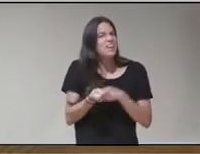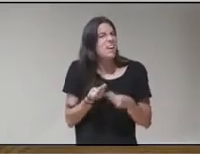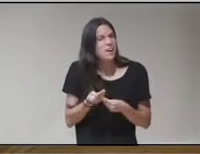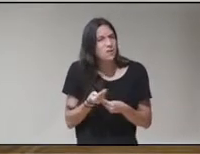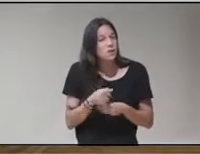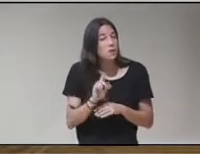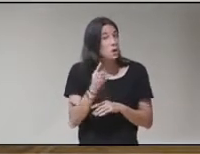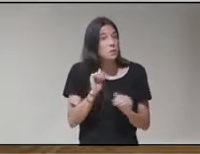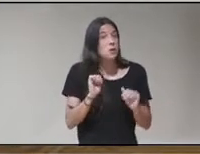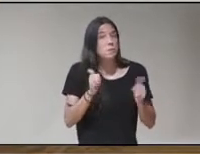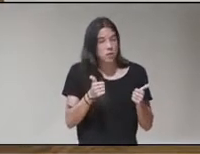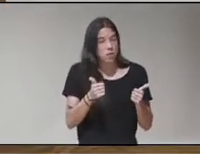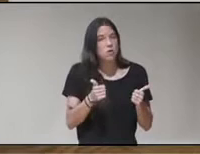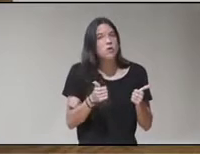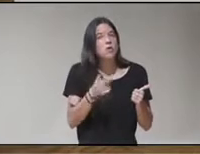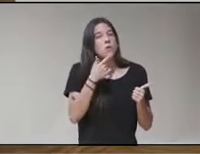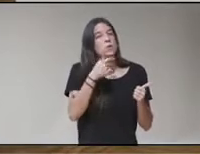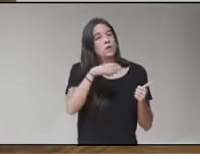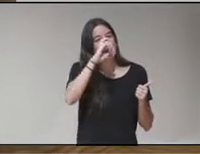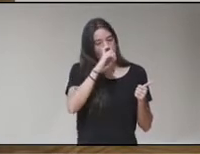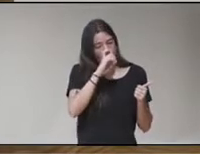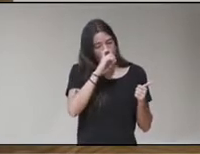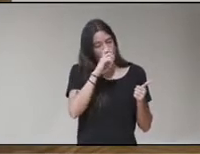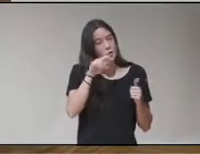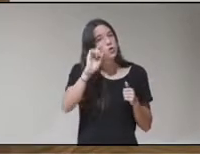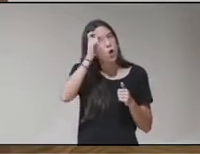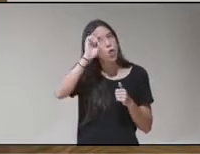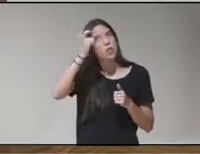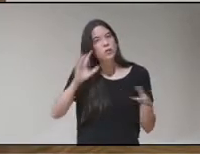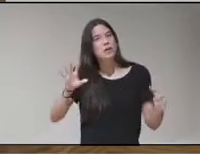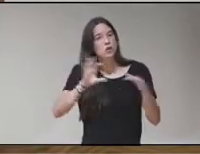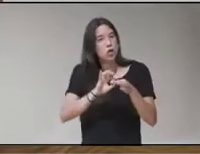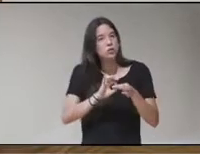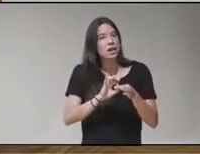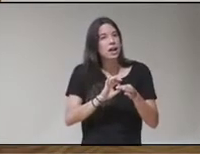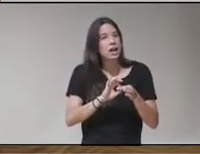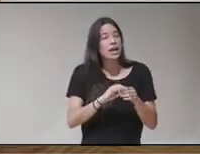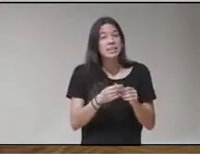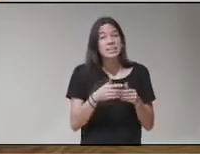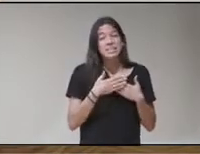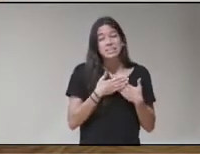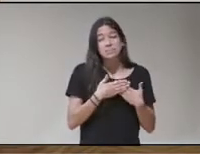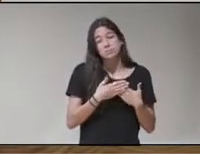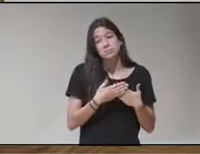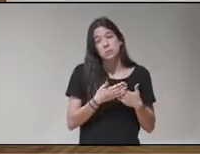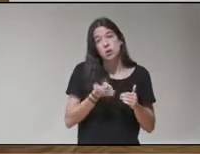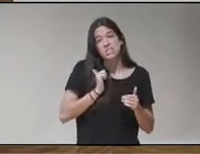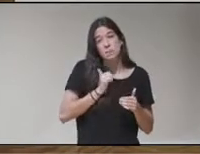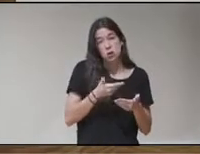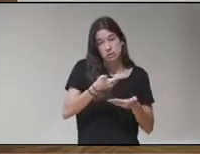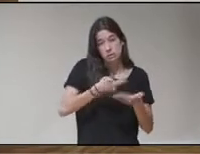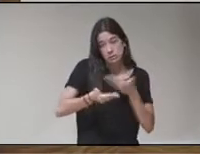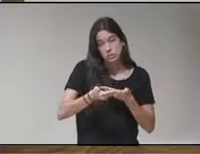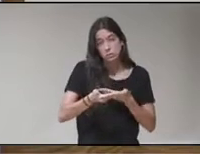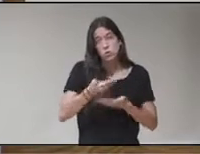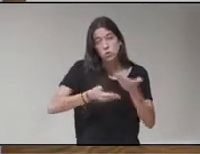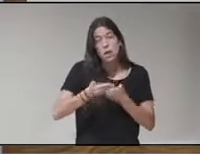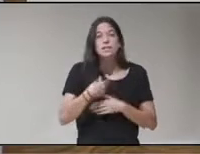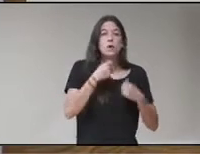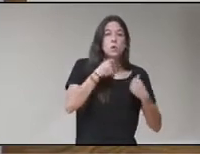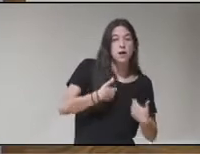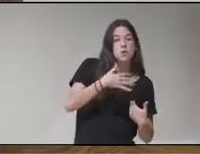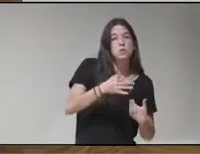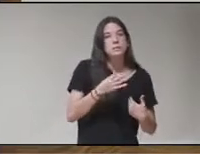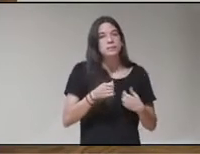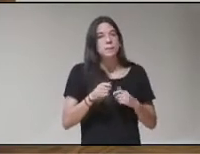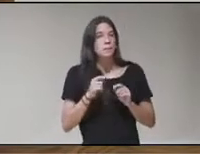empezar haciendo un recordatorio de los conceptos asociados a la simbiosis mutualista humano-microbiota. Es decir, un recordatorio para gente que ya